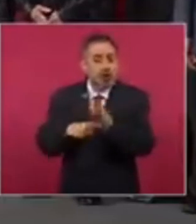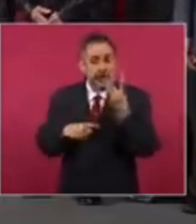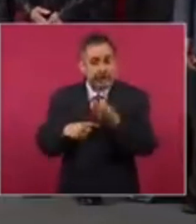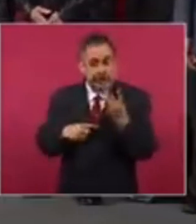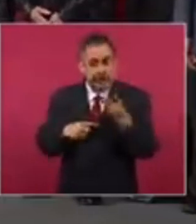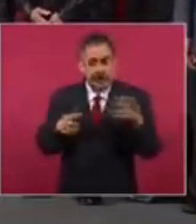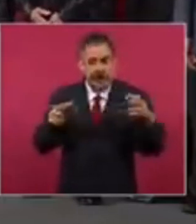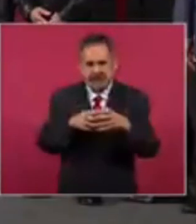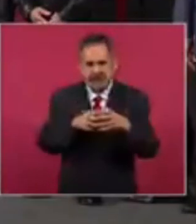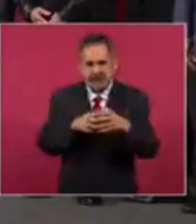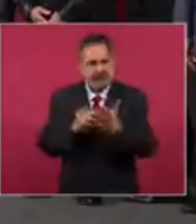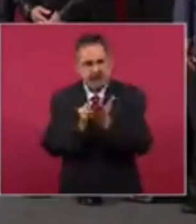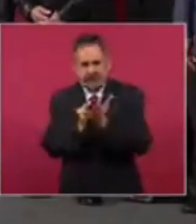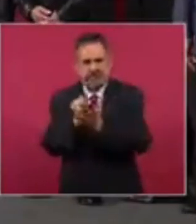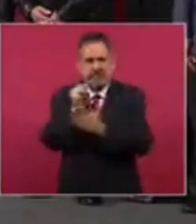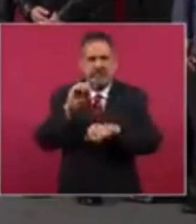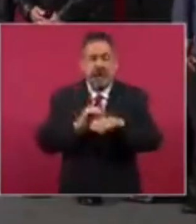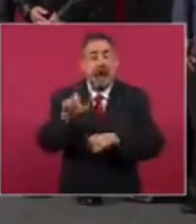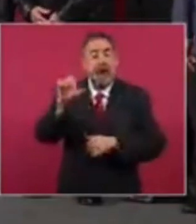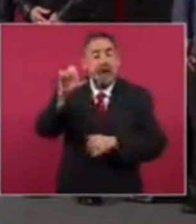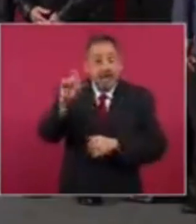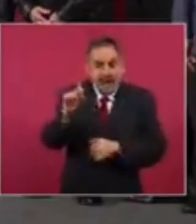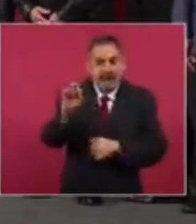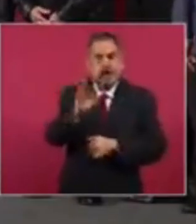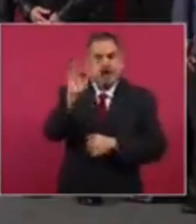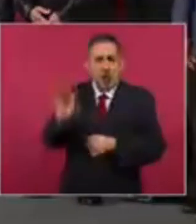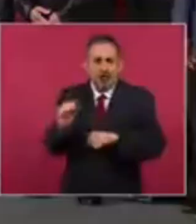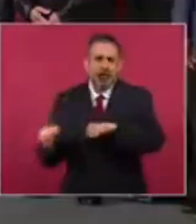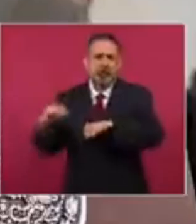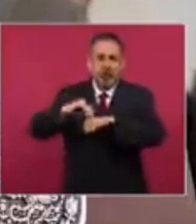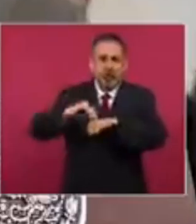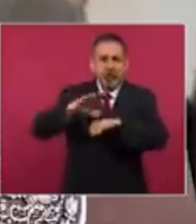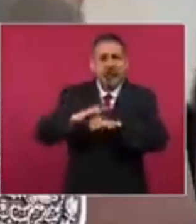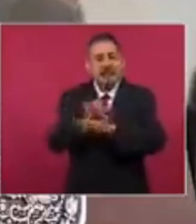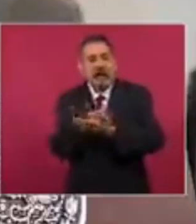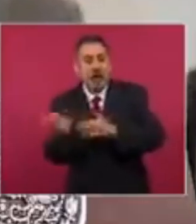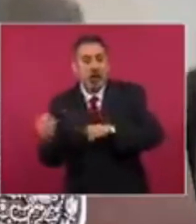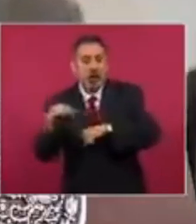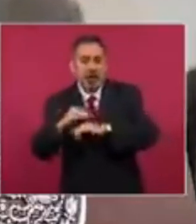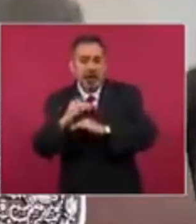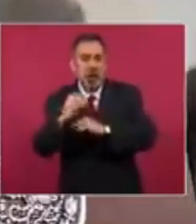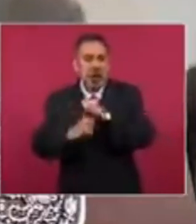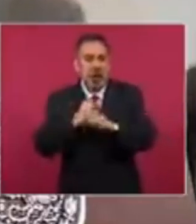se definió un incremento del 20% al salario mínimo en 2023.